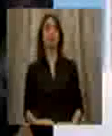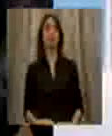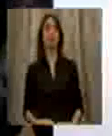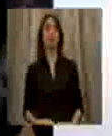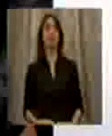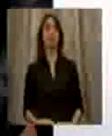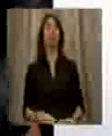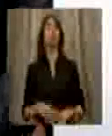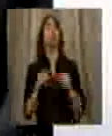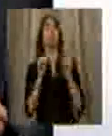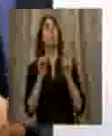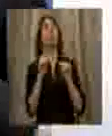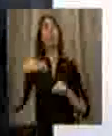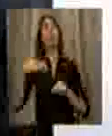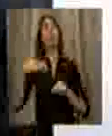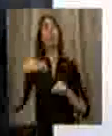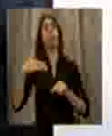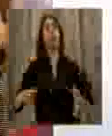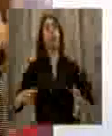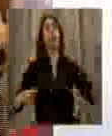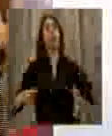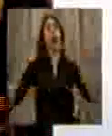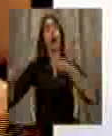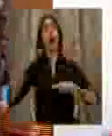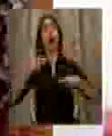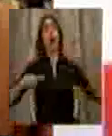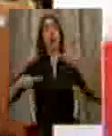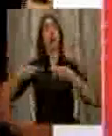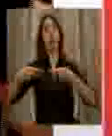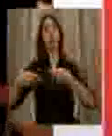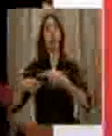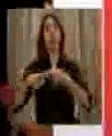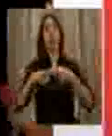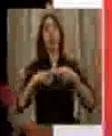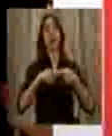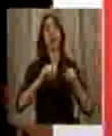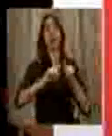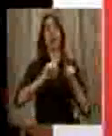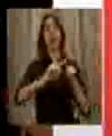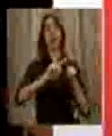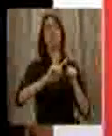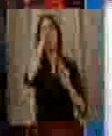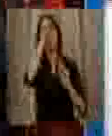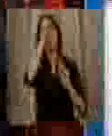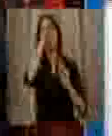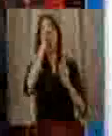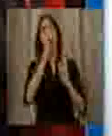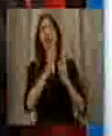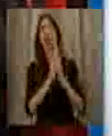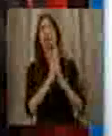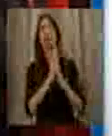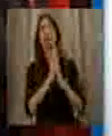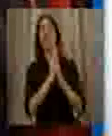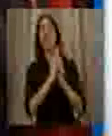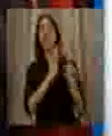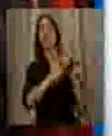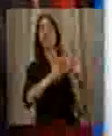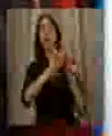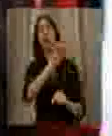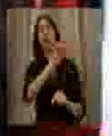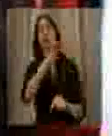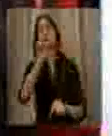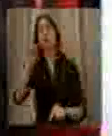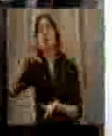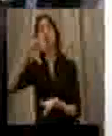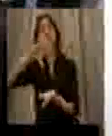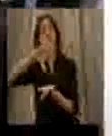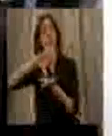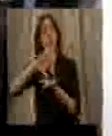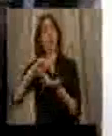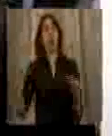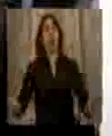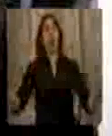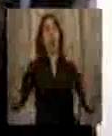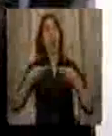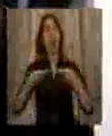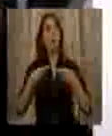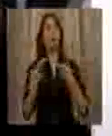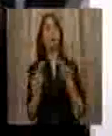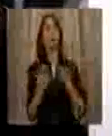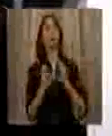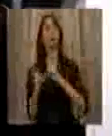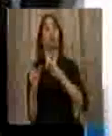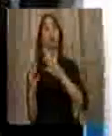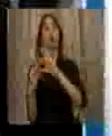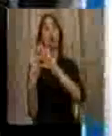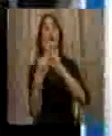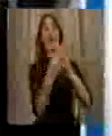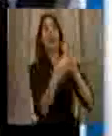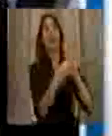Y en ese plano es fundamental el aporte que hacen a la sociedad las distintas iglesias de nuestro país. Por eso mantenemos una estrecha relación